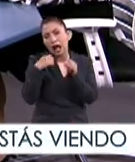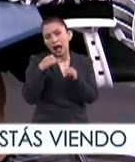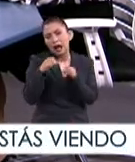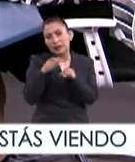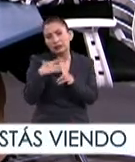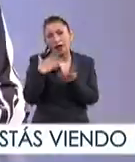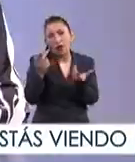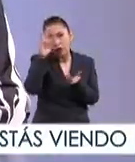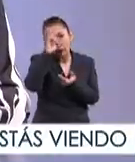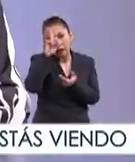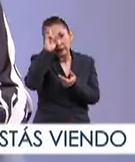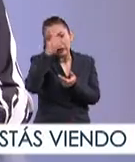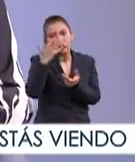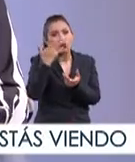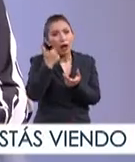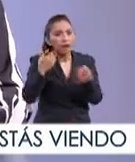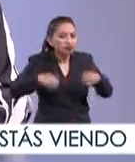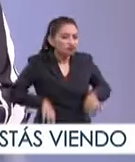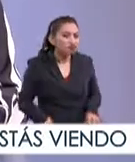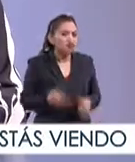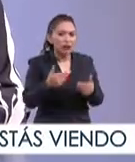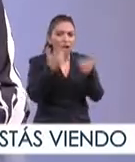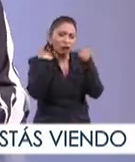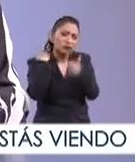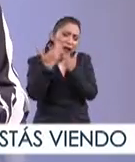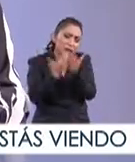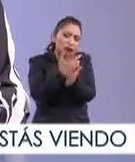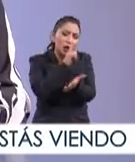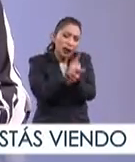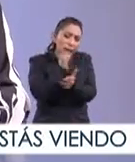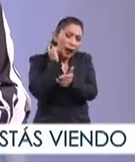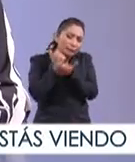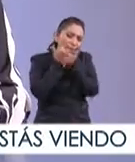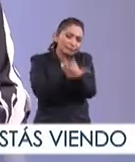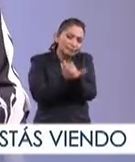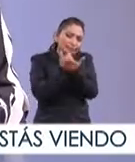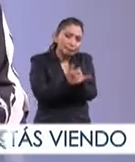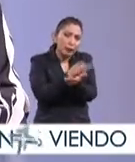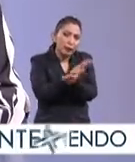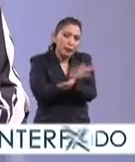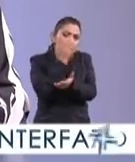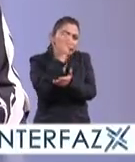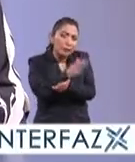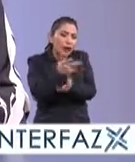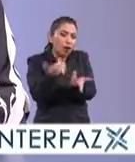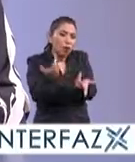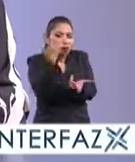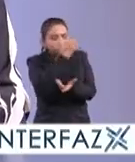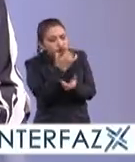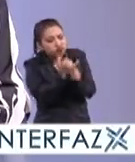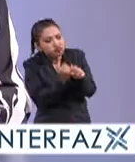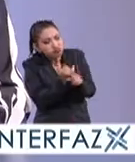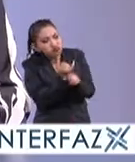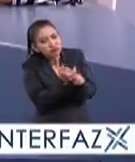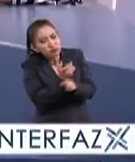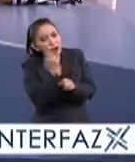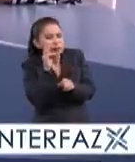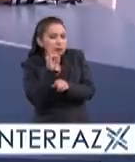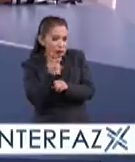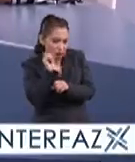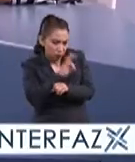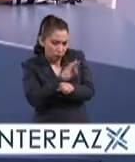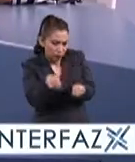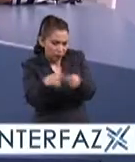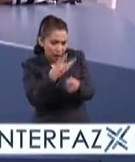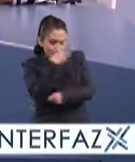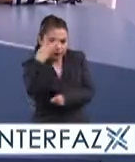como organizaciones sin fines de lucro que tienen servicios legales para que se informen y puedan pues hacer un estudio adecuado y determinar si ellos